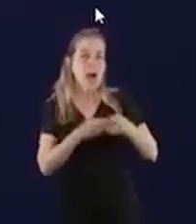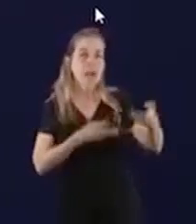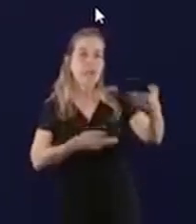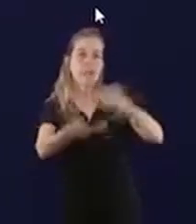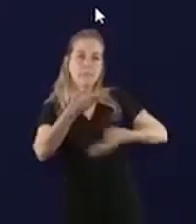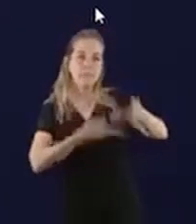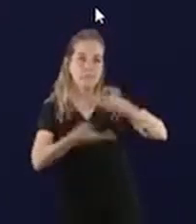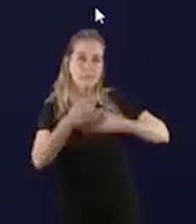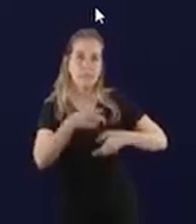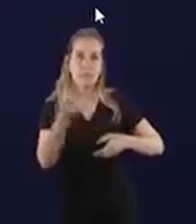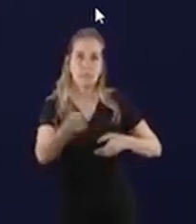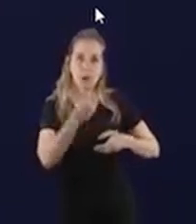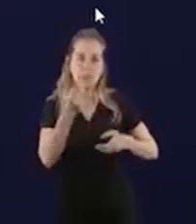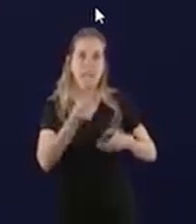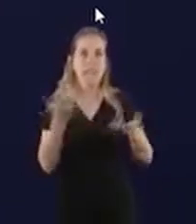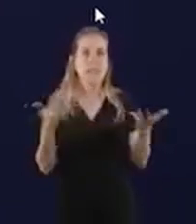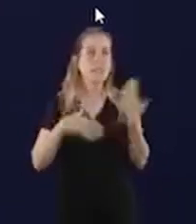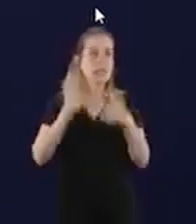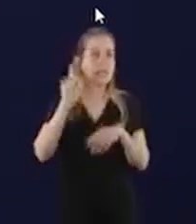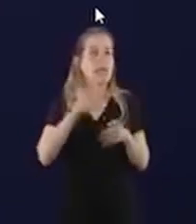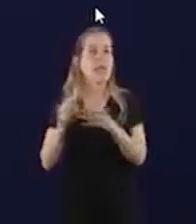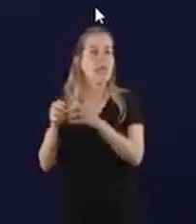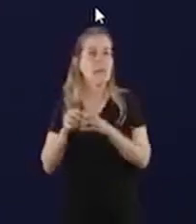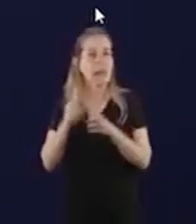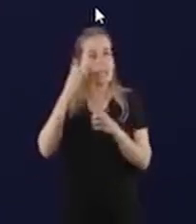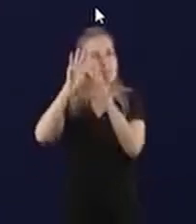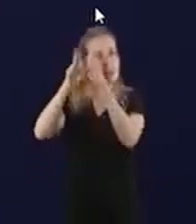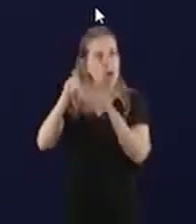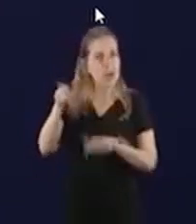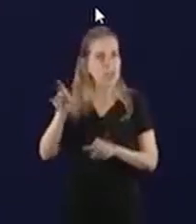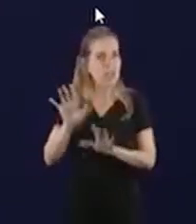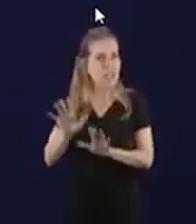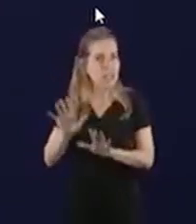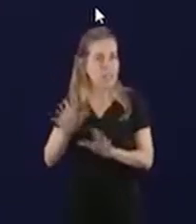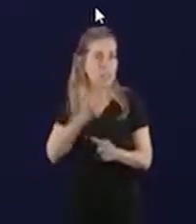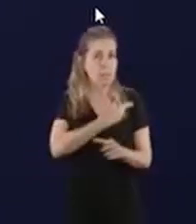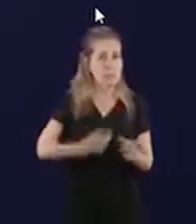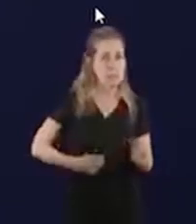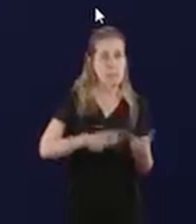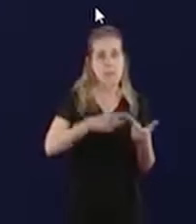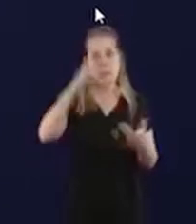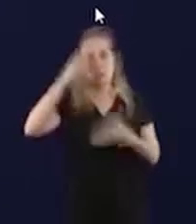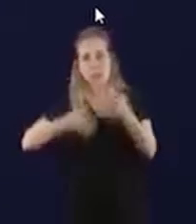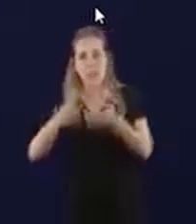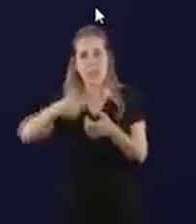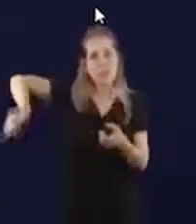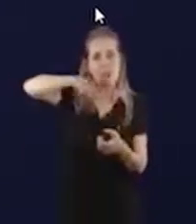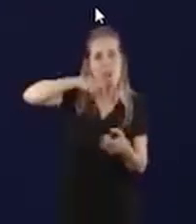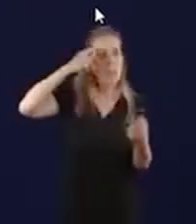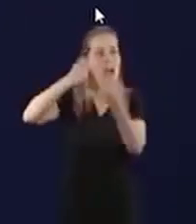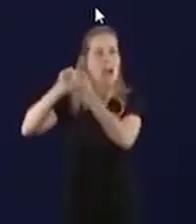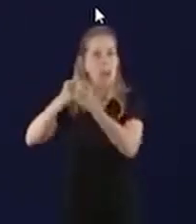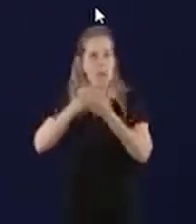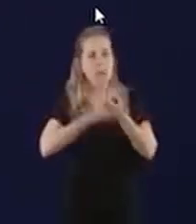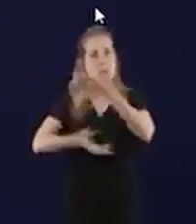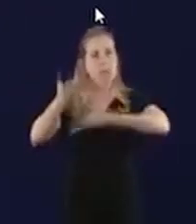parte del debate legislativo es precisamente eso el el el ponernos de acuerdo y el intercambiar opiniones ideas eh